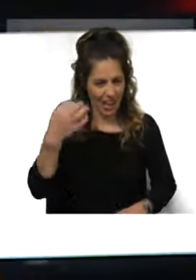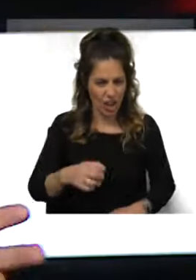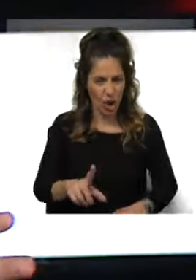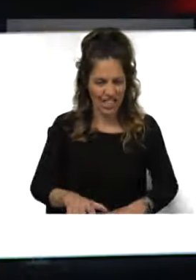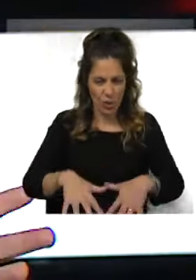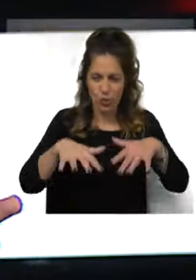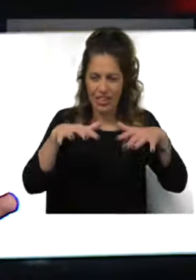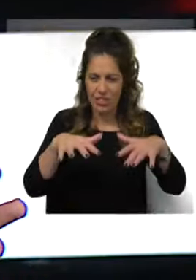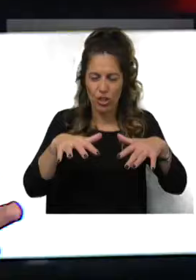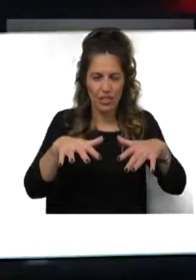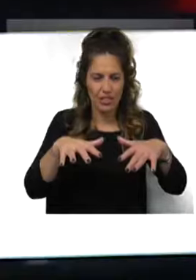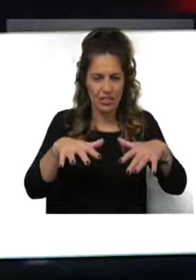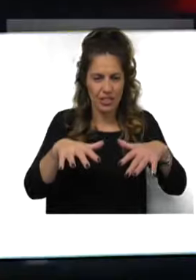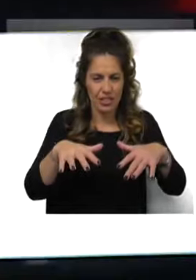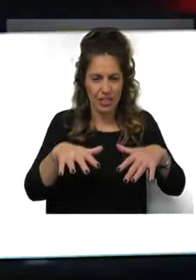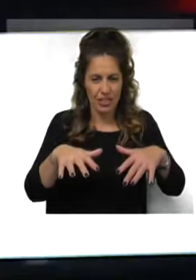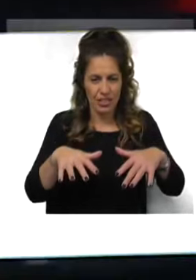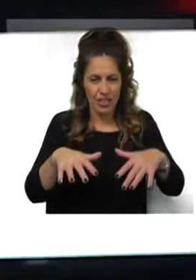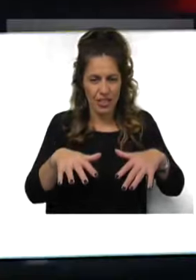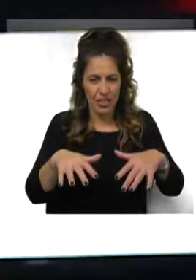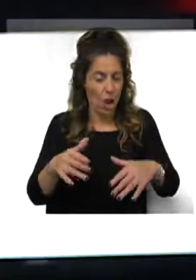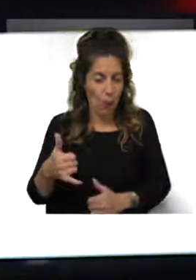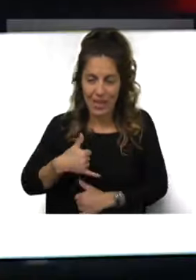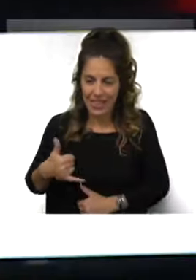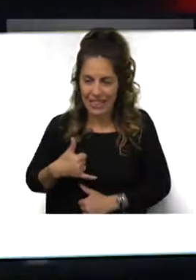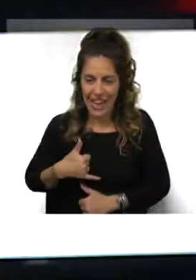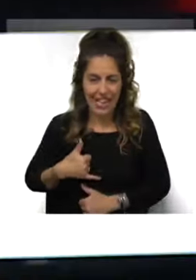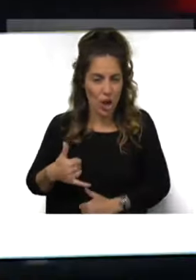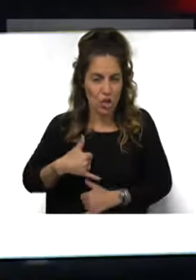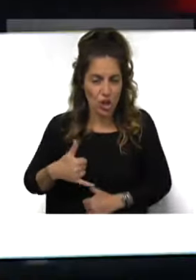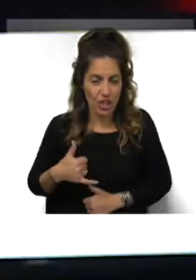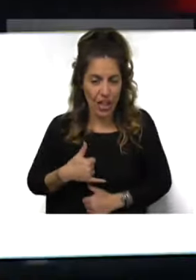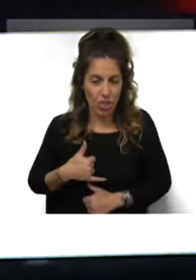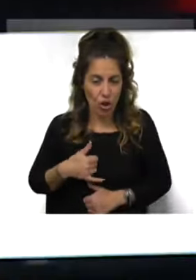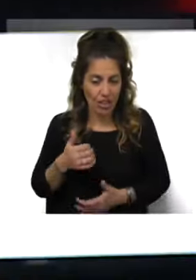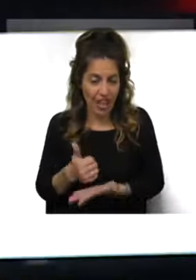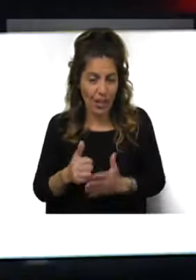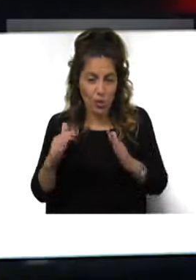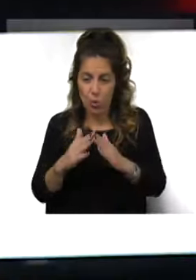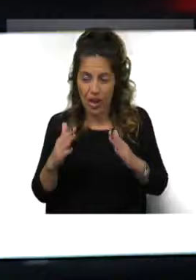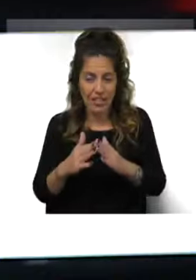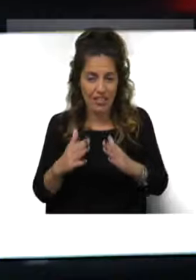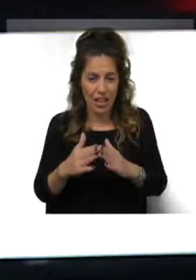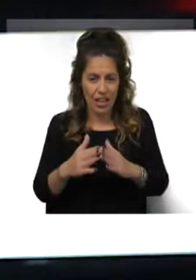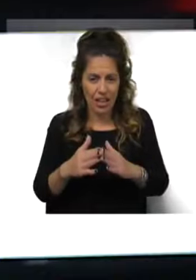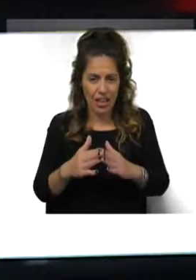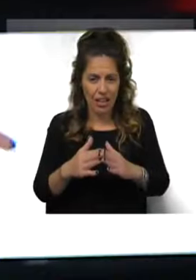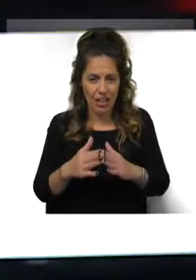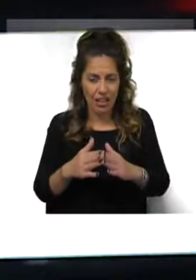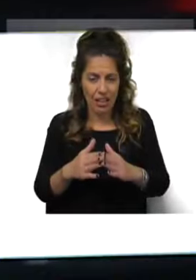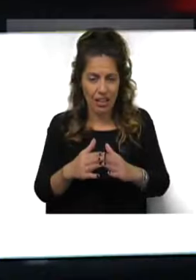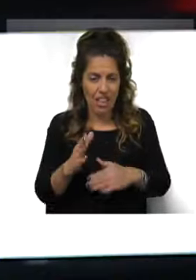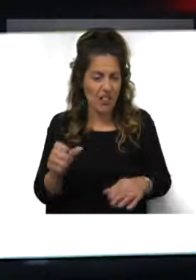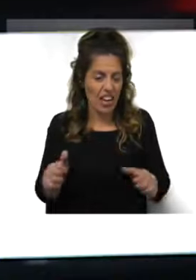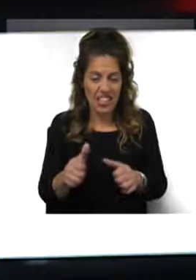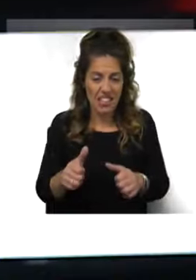artigas o sea los militares los soldados estaban en su casas iban a hacer su su